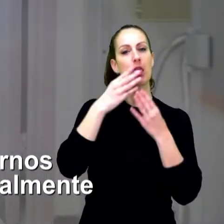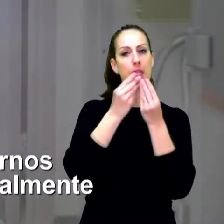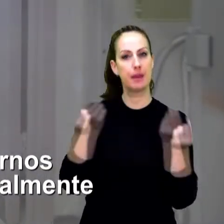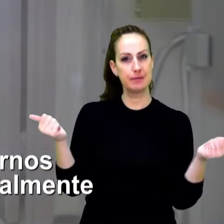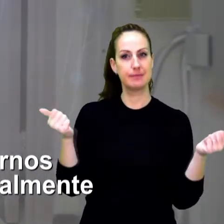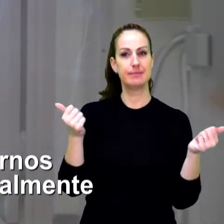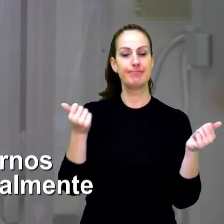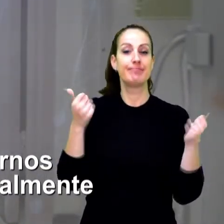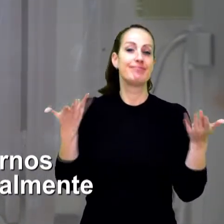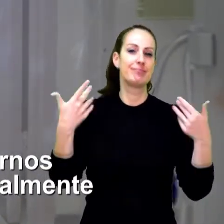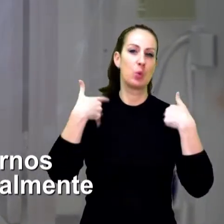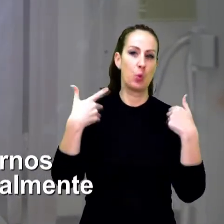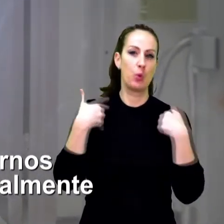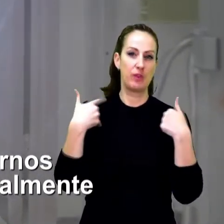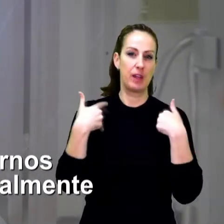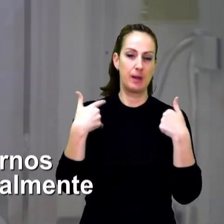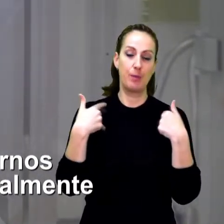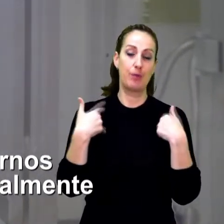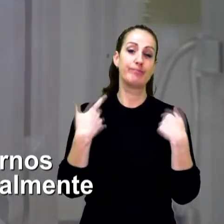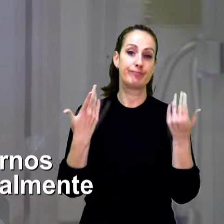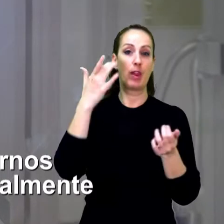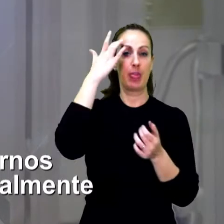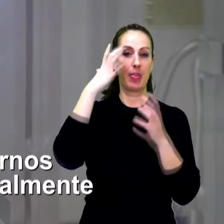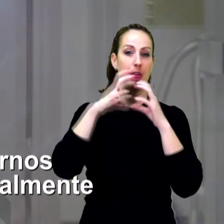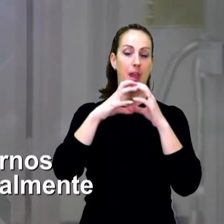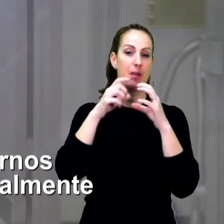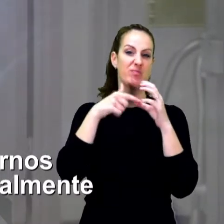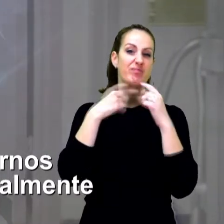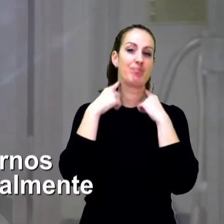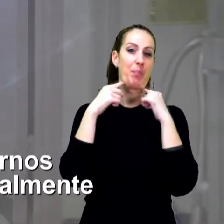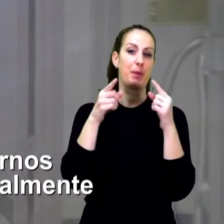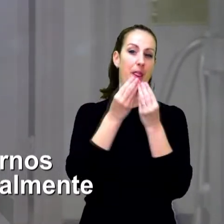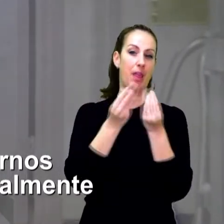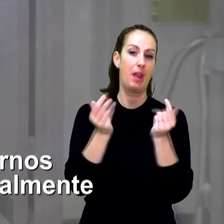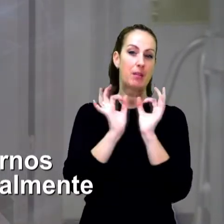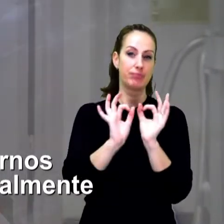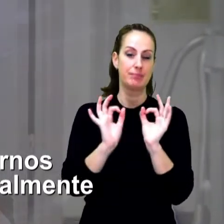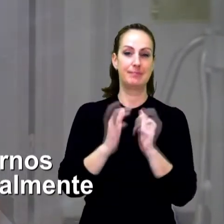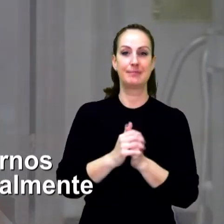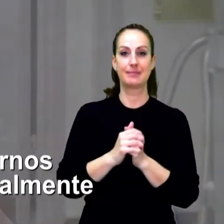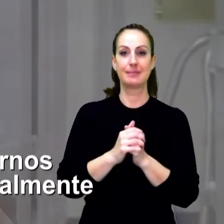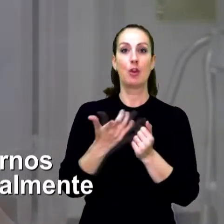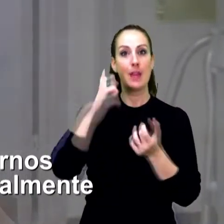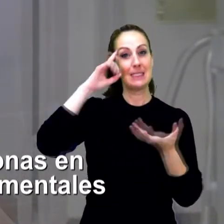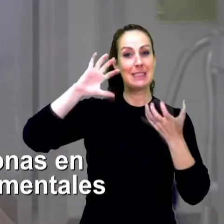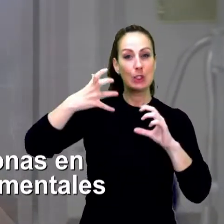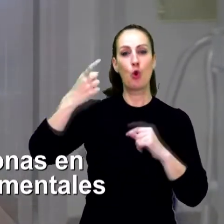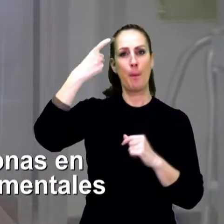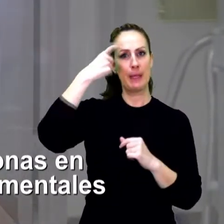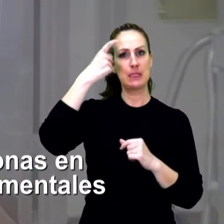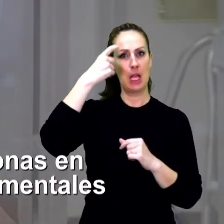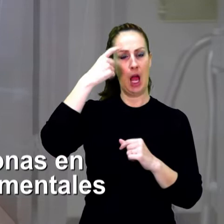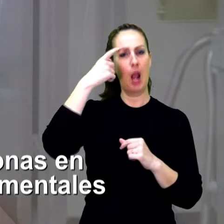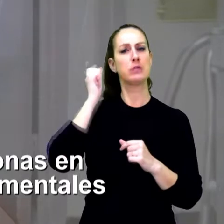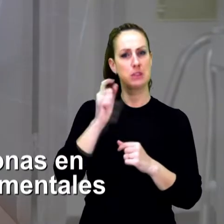cerebro pierde su fineza funcional. Estos trastornos mentales son más comunes de lo que socialmente